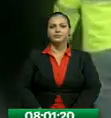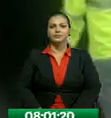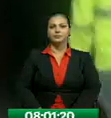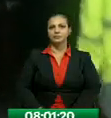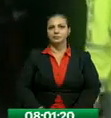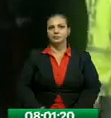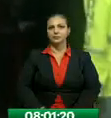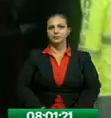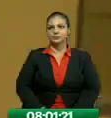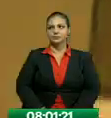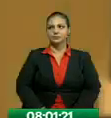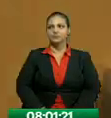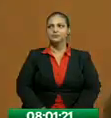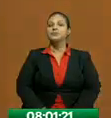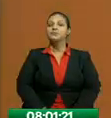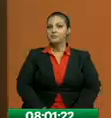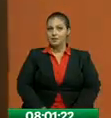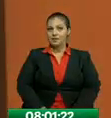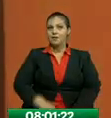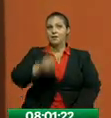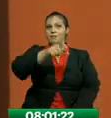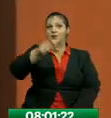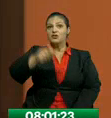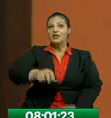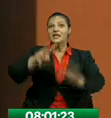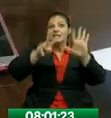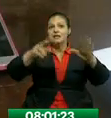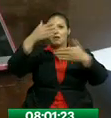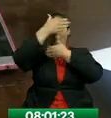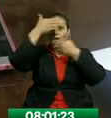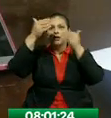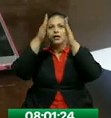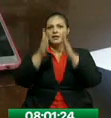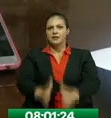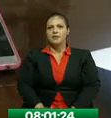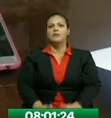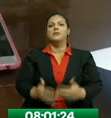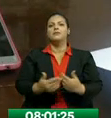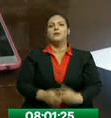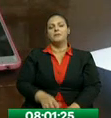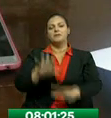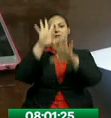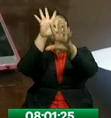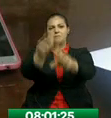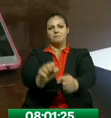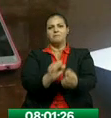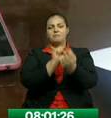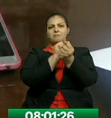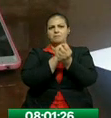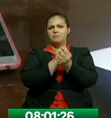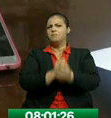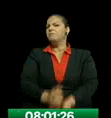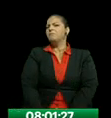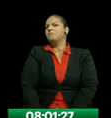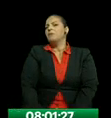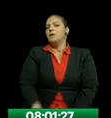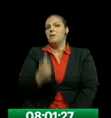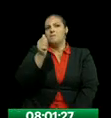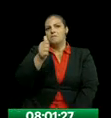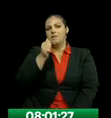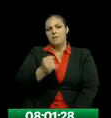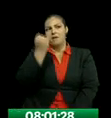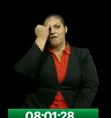Siete supuestos integrantes de una red dedicada al delito de defraudación tributaria a través de la creación